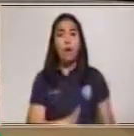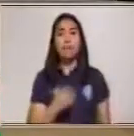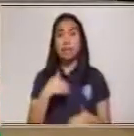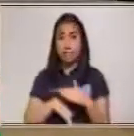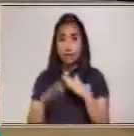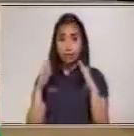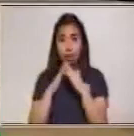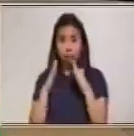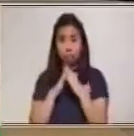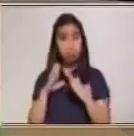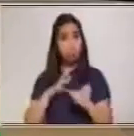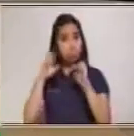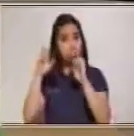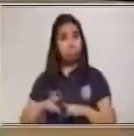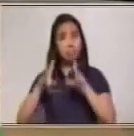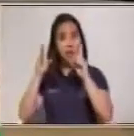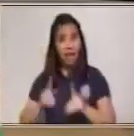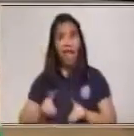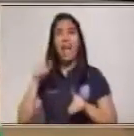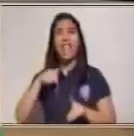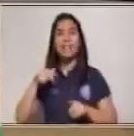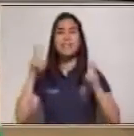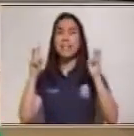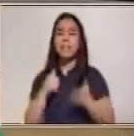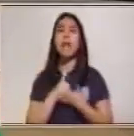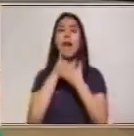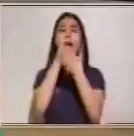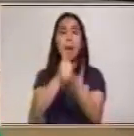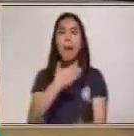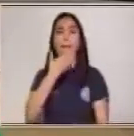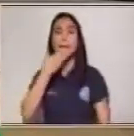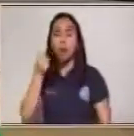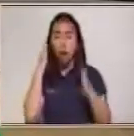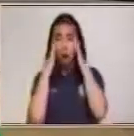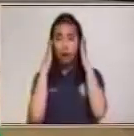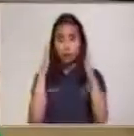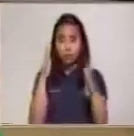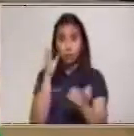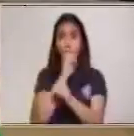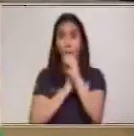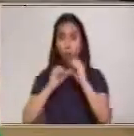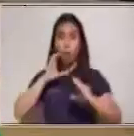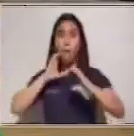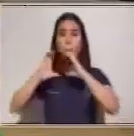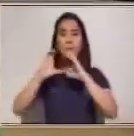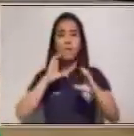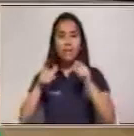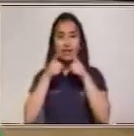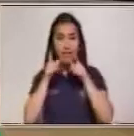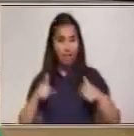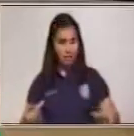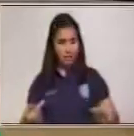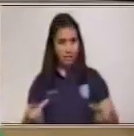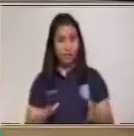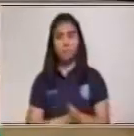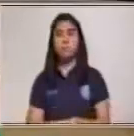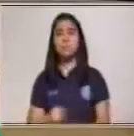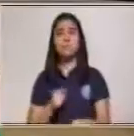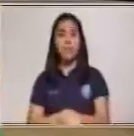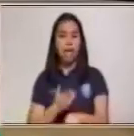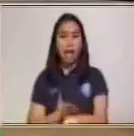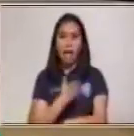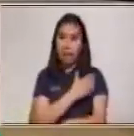la habilidad lingüística. Antes de empezar, te recomiendo que laves tus manos constantemente con agua y jabón o bien